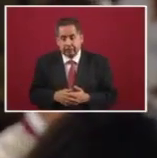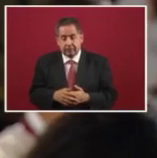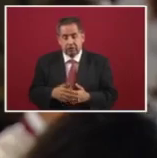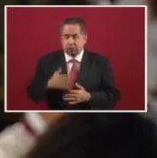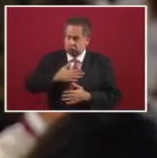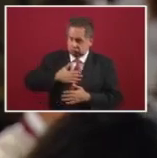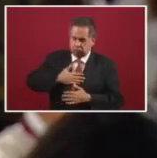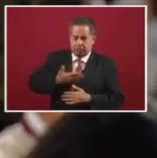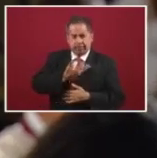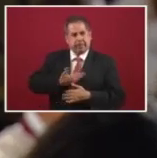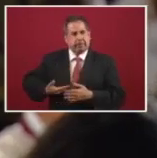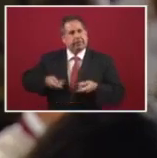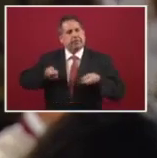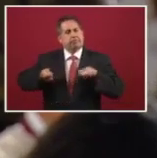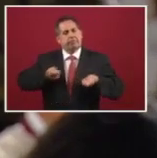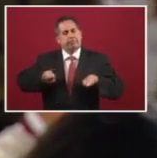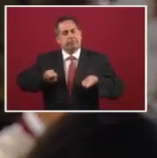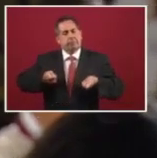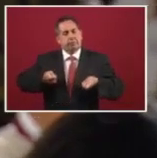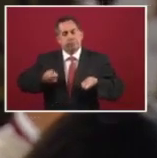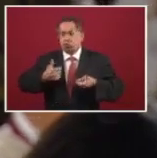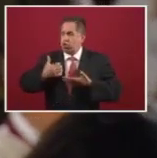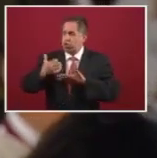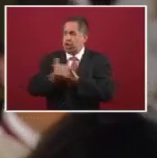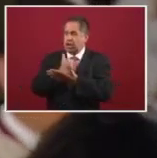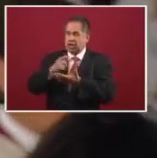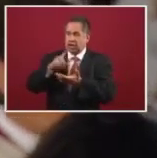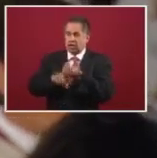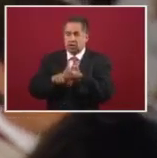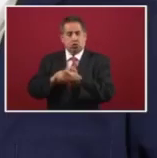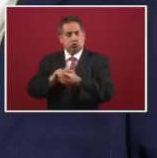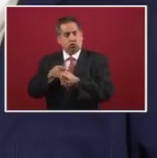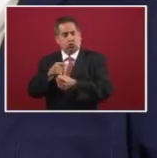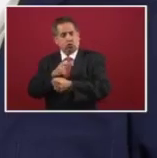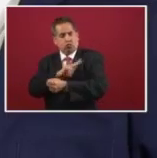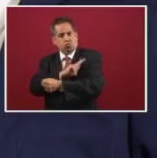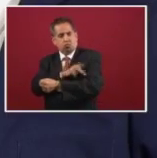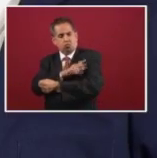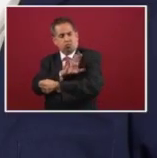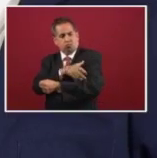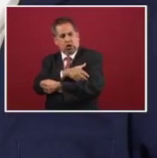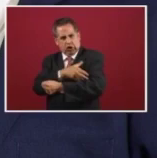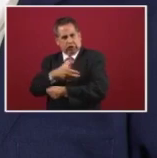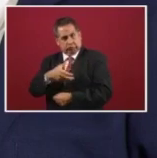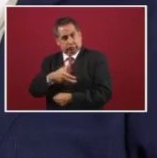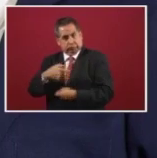ostentarlo convierte a quien lo gana en un ente poderoso para usarlo a granel,